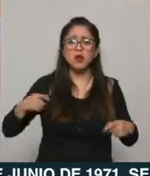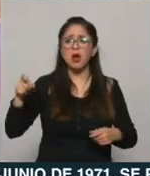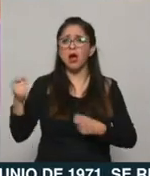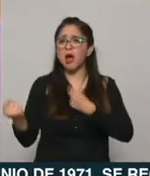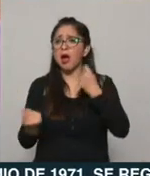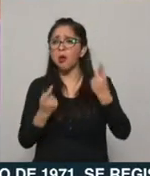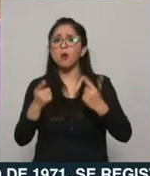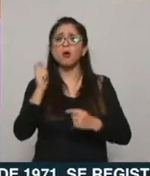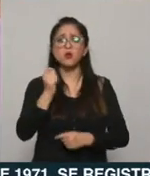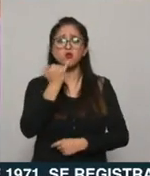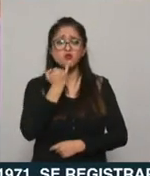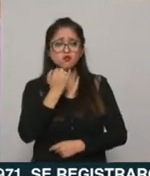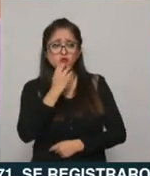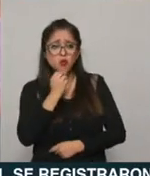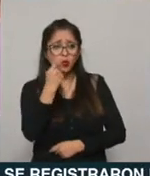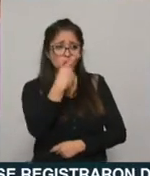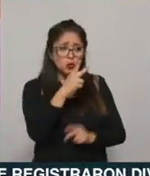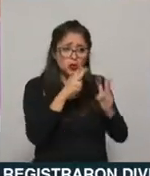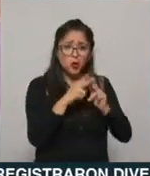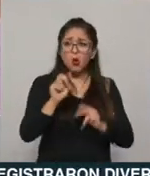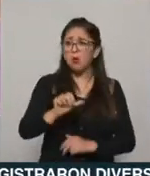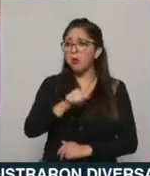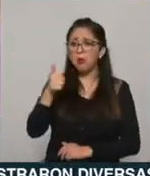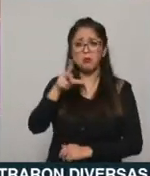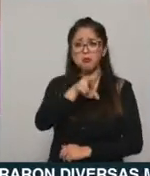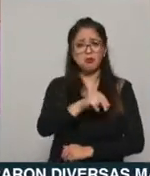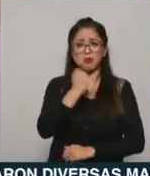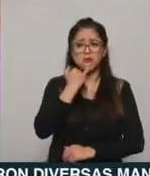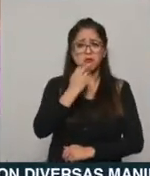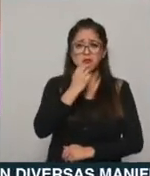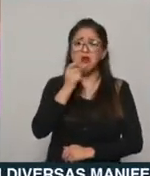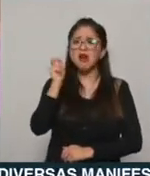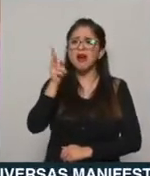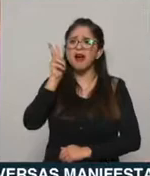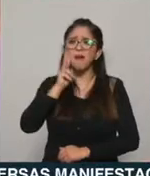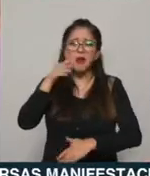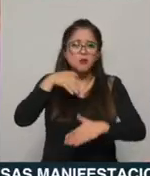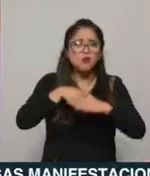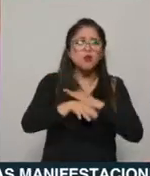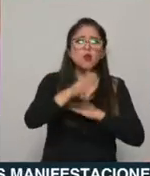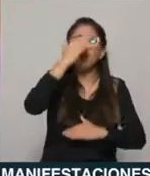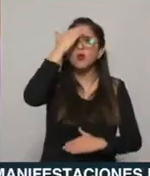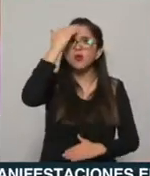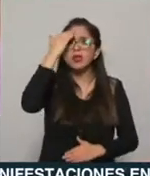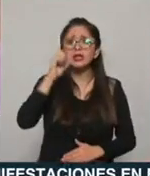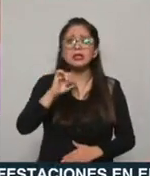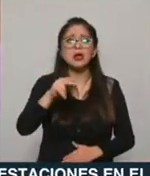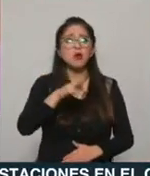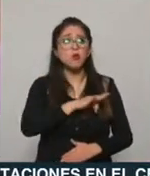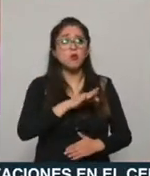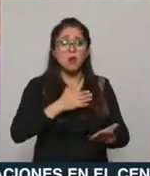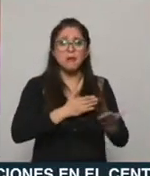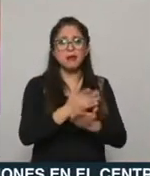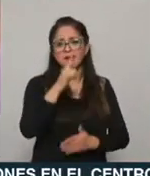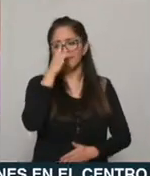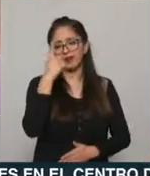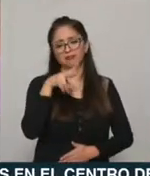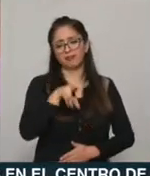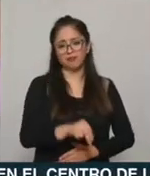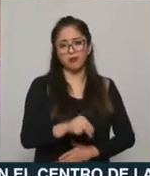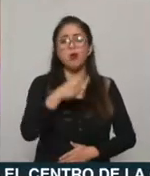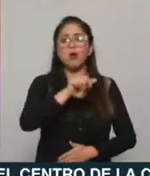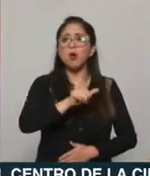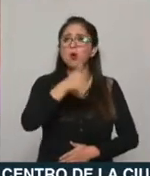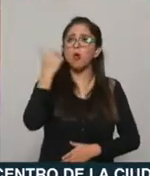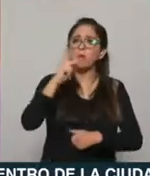mexicanos y extranjeros puedan, por una parte, conocer lo que es una sinagoga, que no siempre es fácil, y por otro lado, conocer nuestra cultura, nuestra